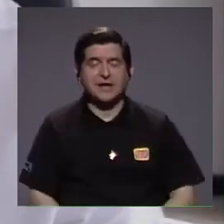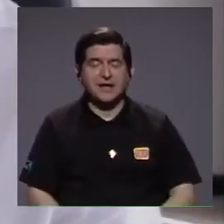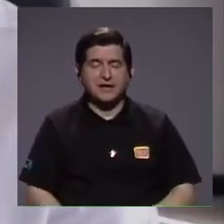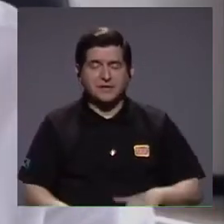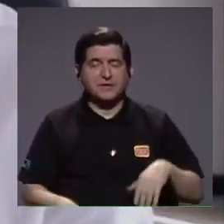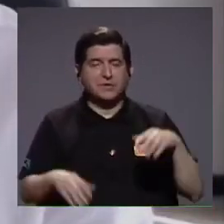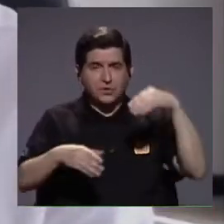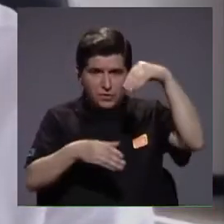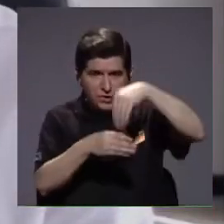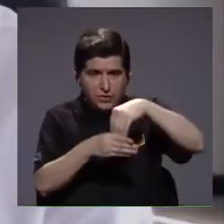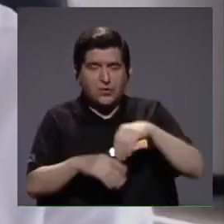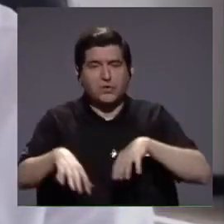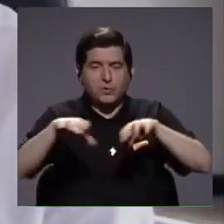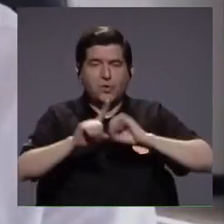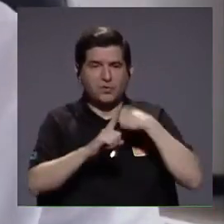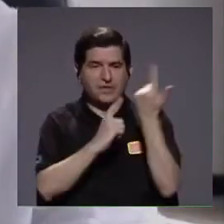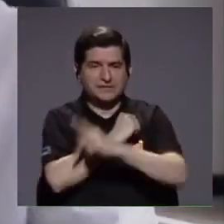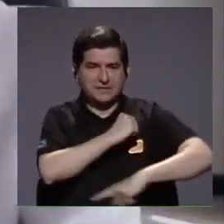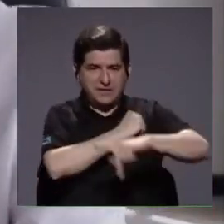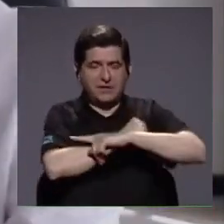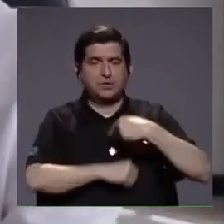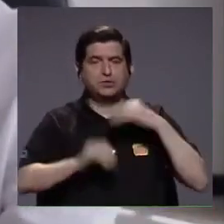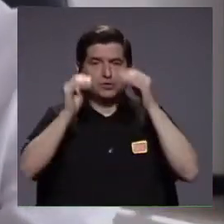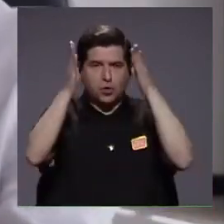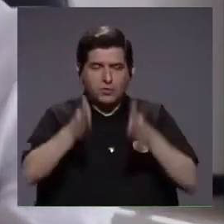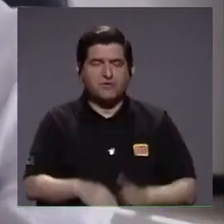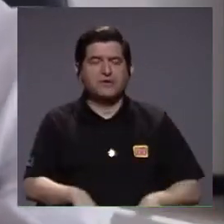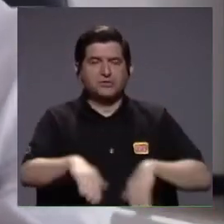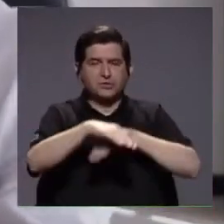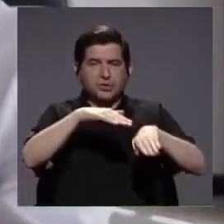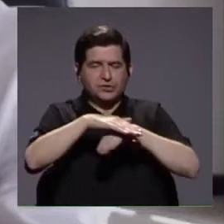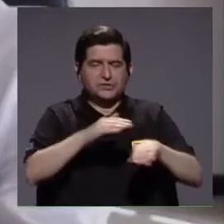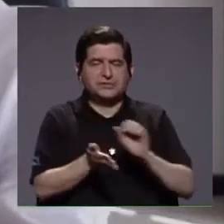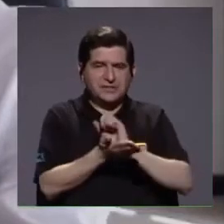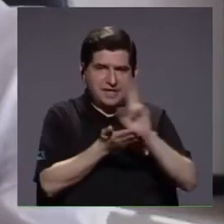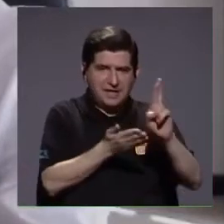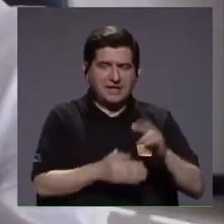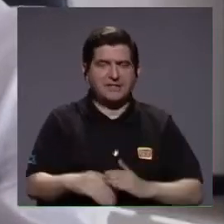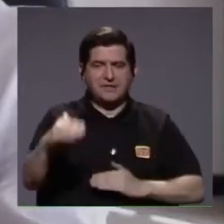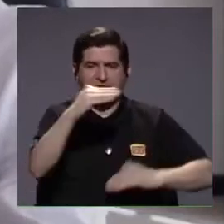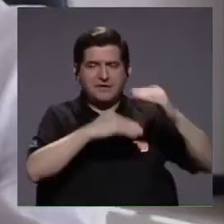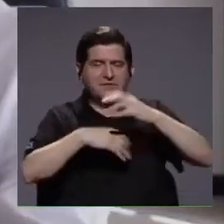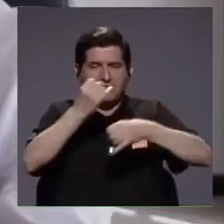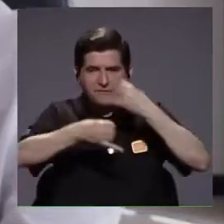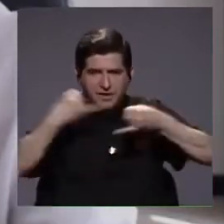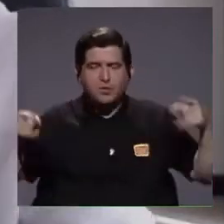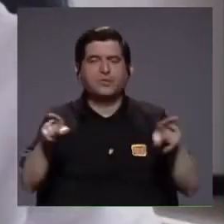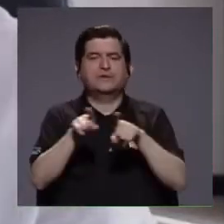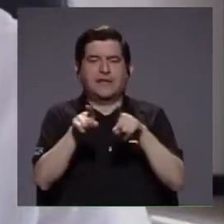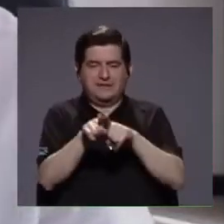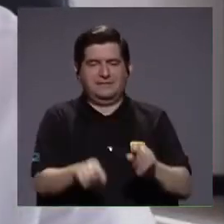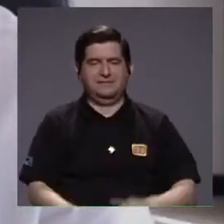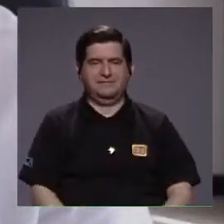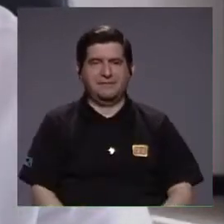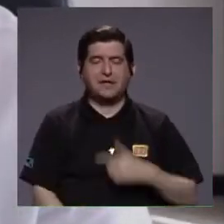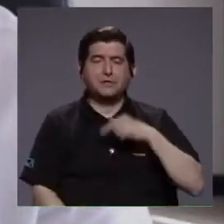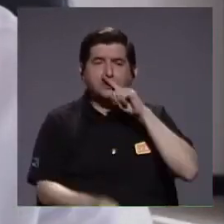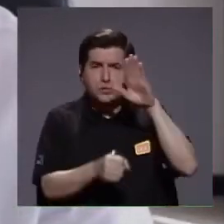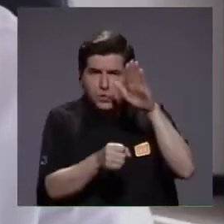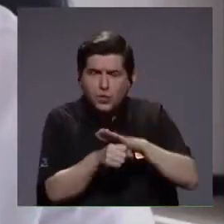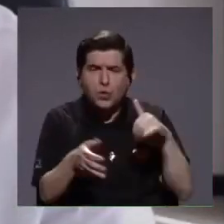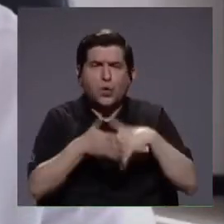de este país. Soy profesor en Deseo Occidente, profesor de la Facultad de Letras también.